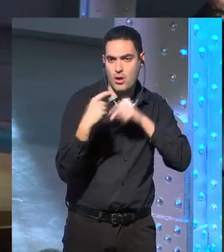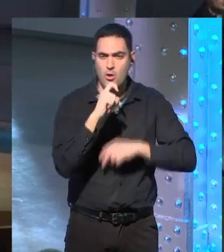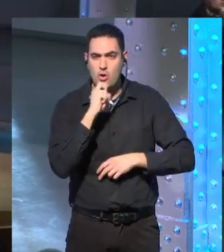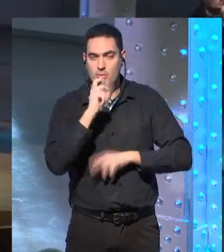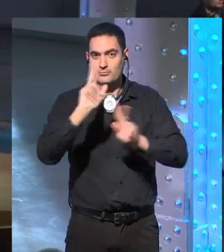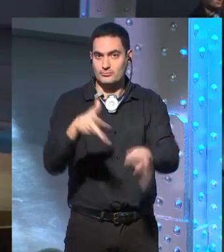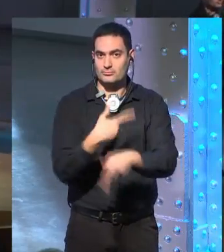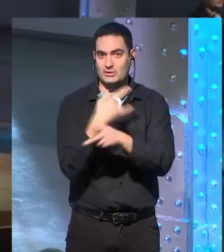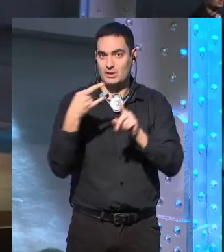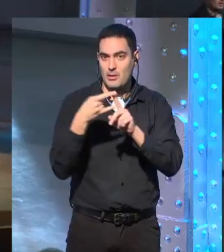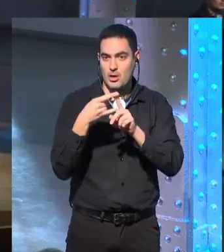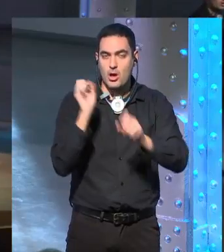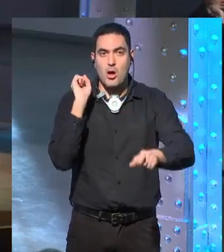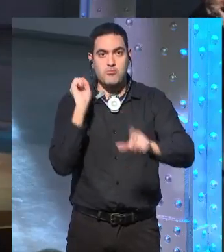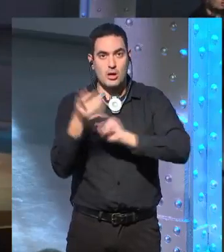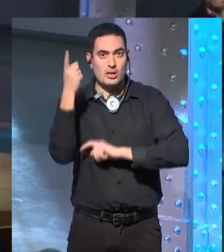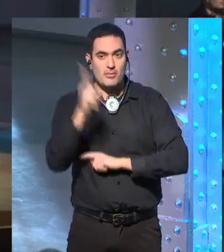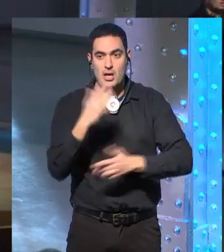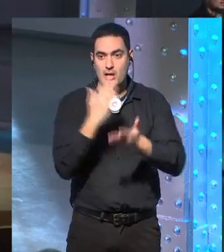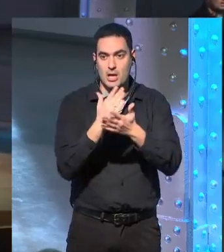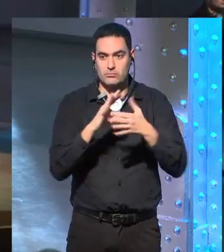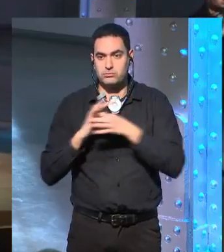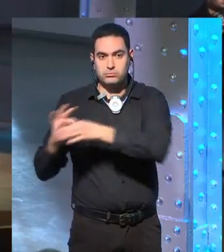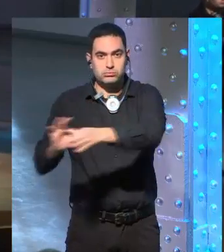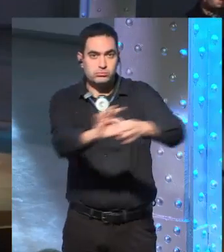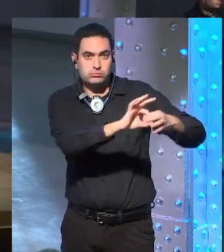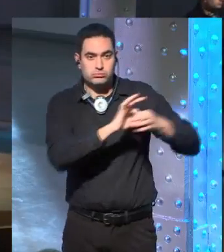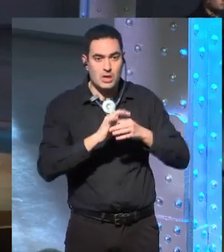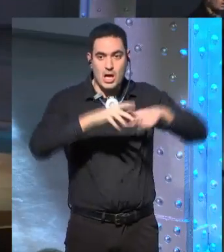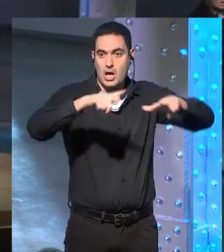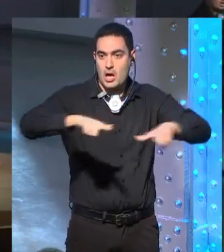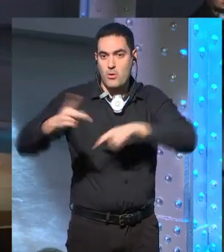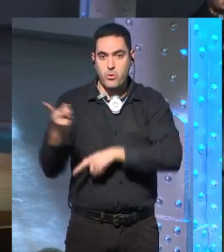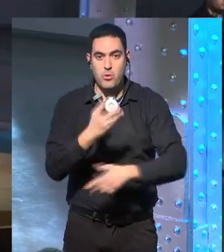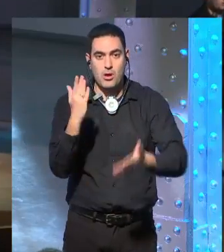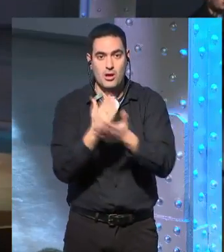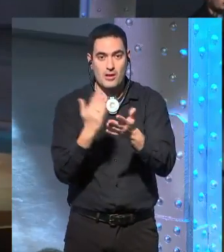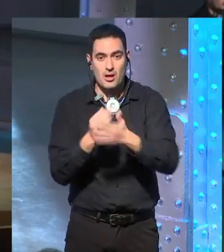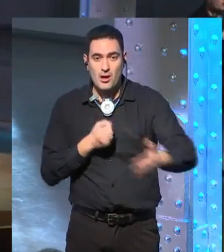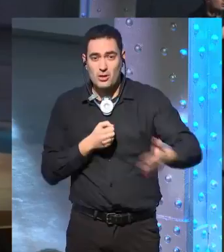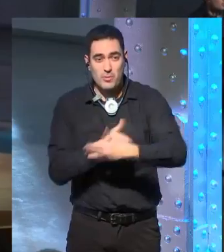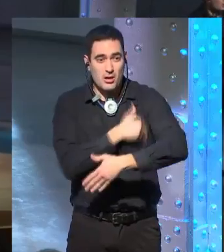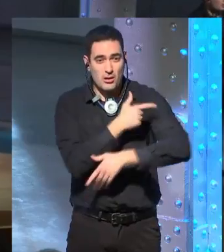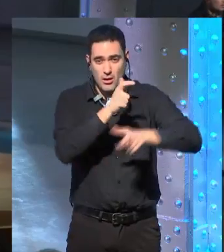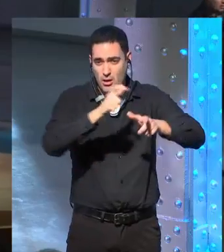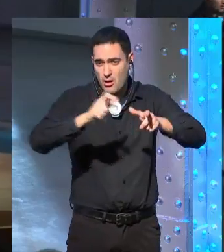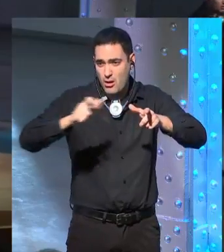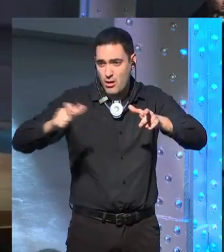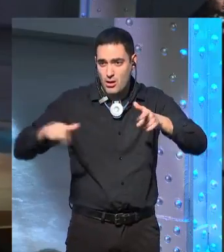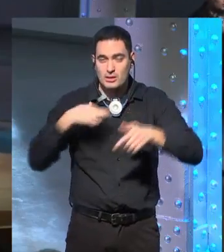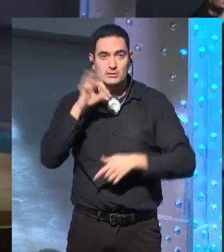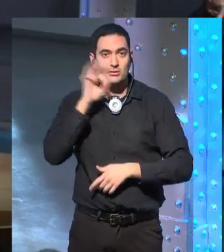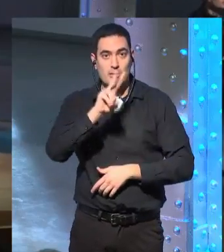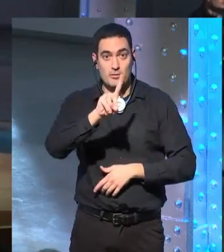Skype, a través de blog. Las clases se conectaron, y las dos aulas llenas de estudiantes decidieron que para ser un ciudadano del